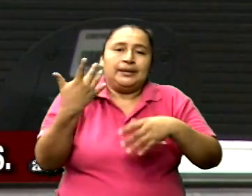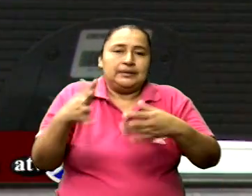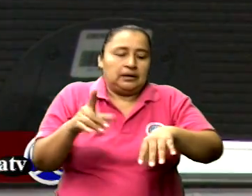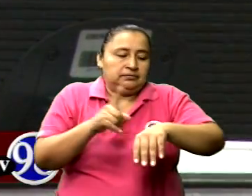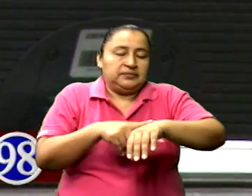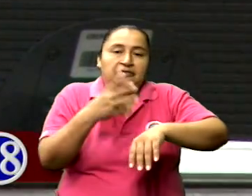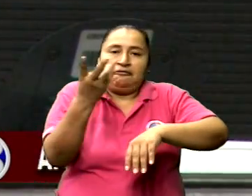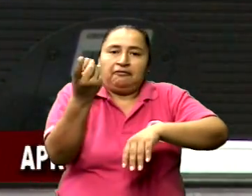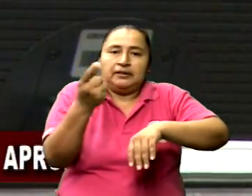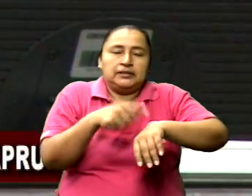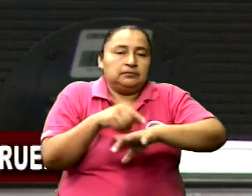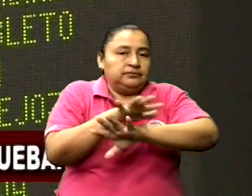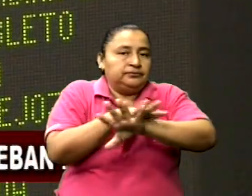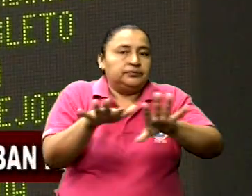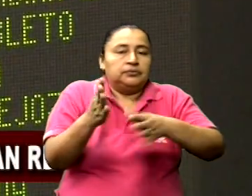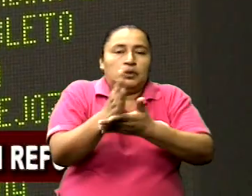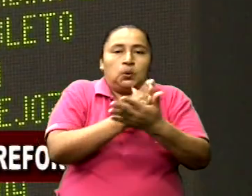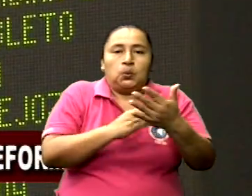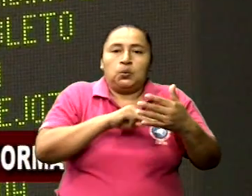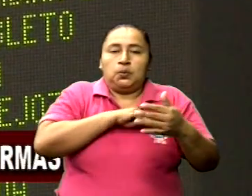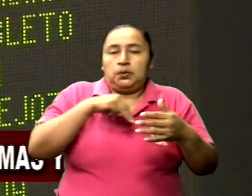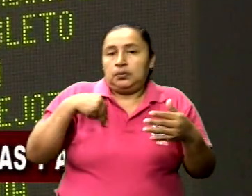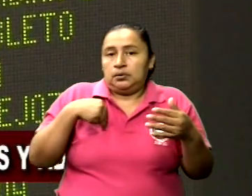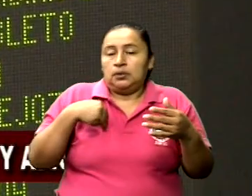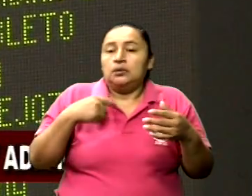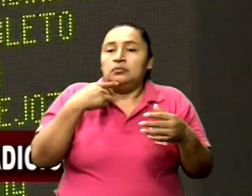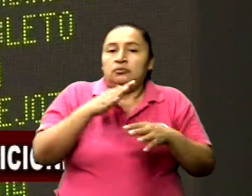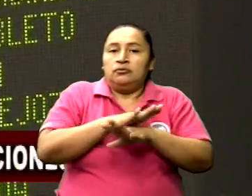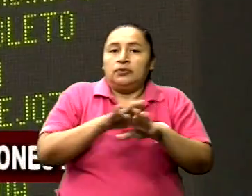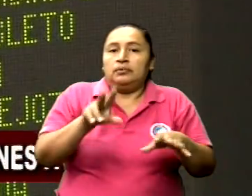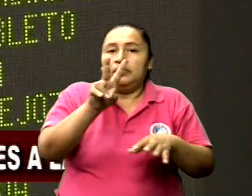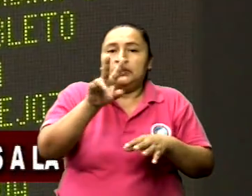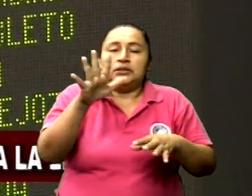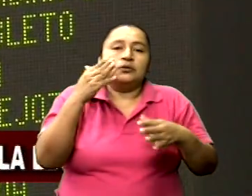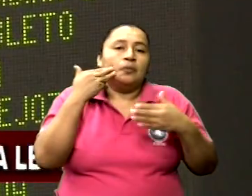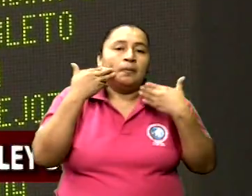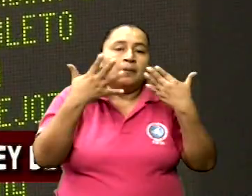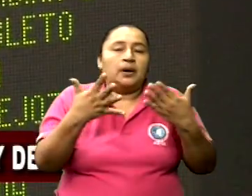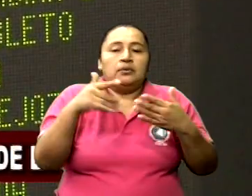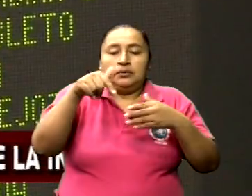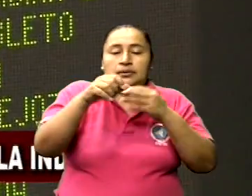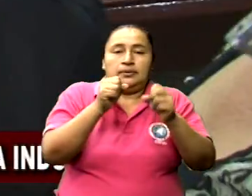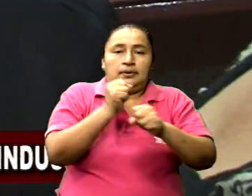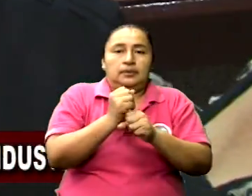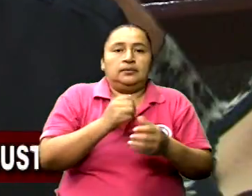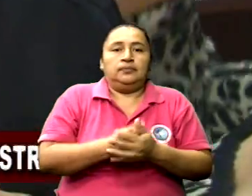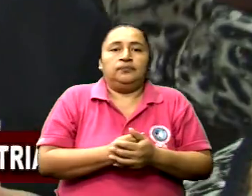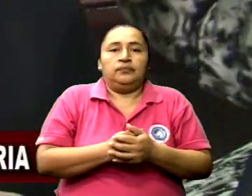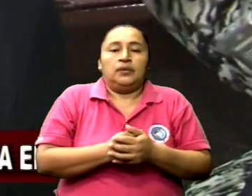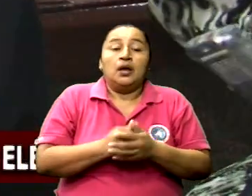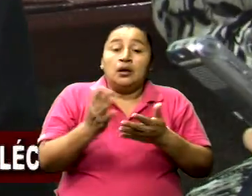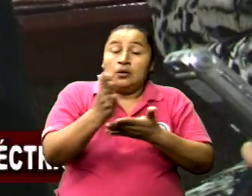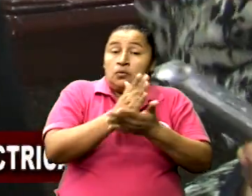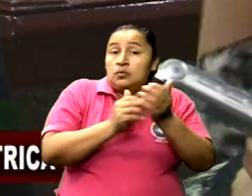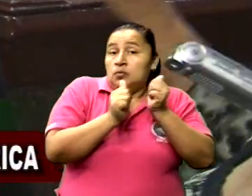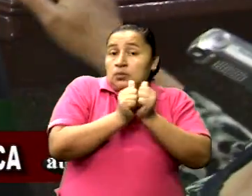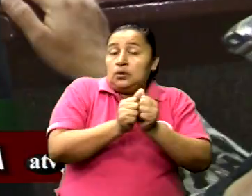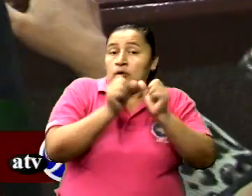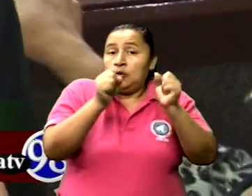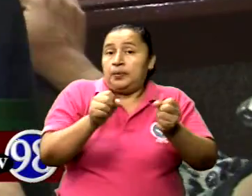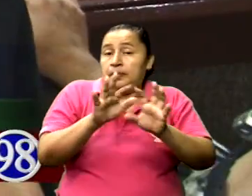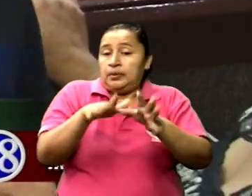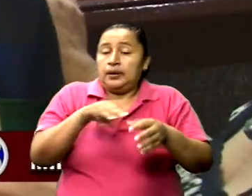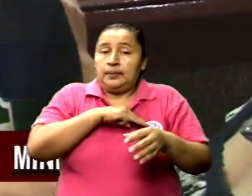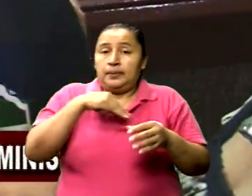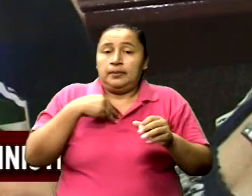del periodo de estos miembros, el cual venció el 25 de mayo del presente año. Las compañeras y compañeros que nosotros aprobamos para